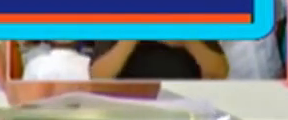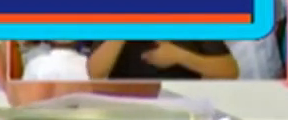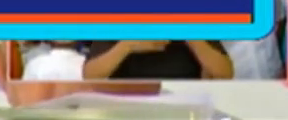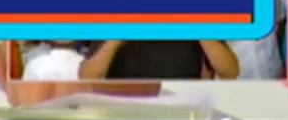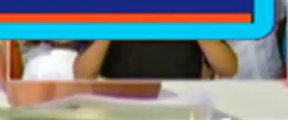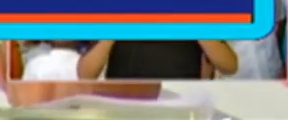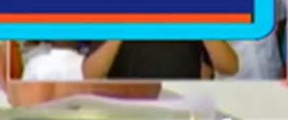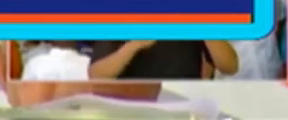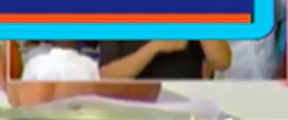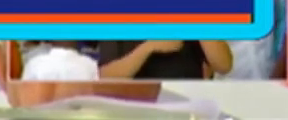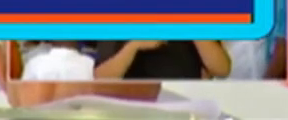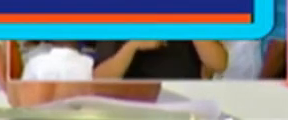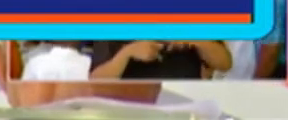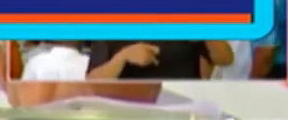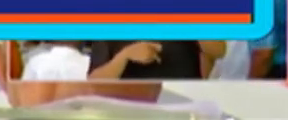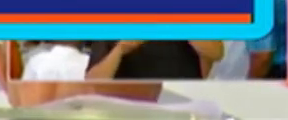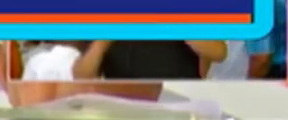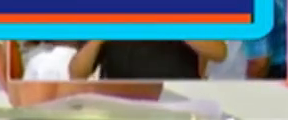formativo a nivel de las aulas.